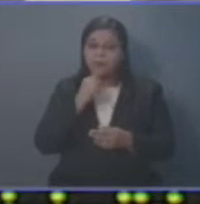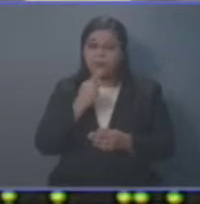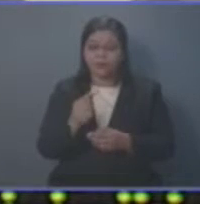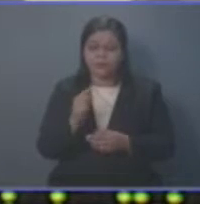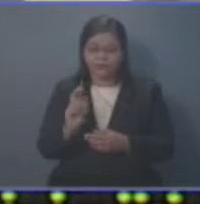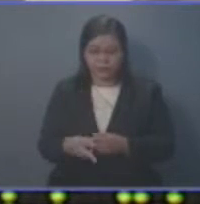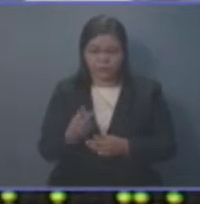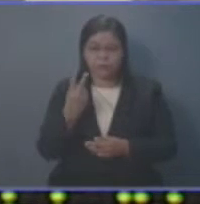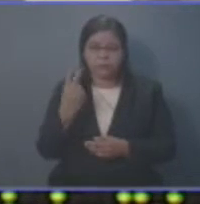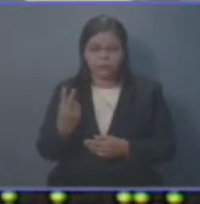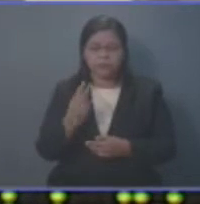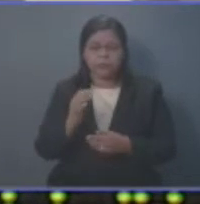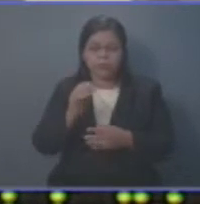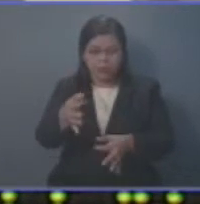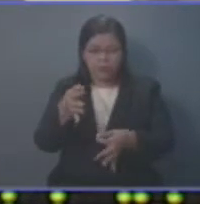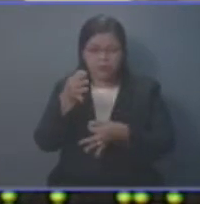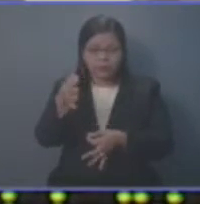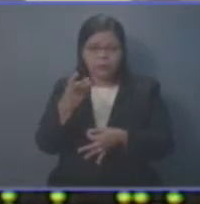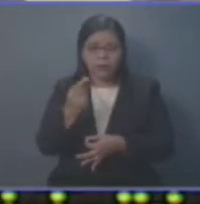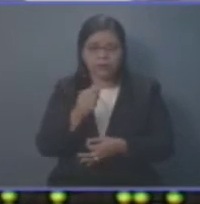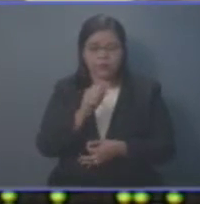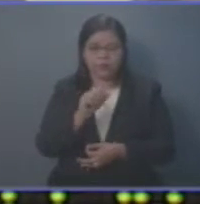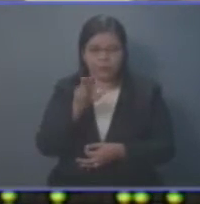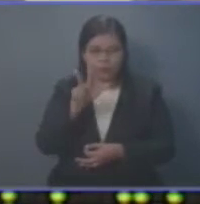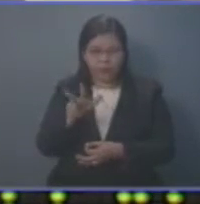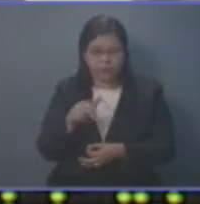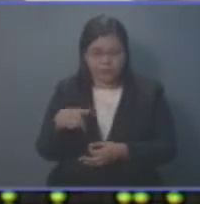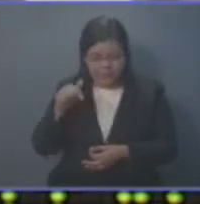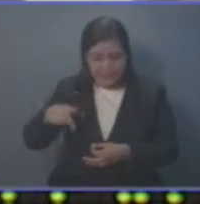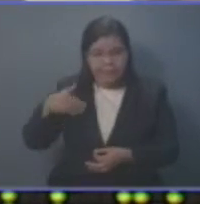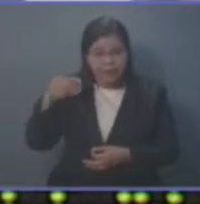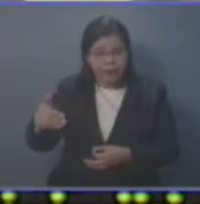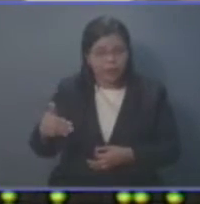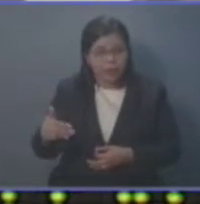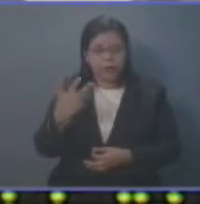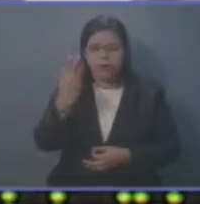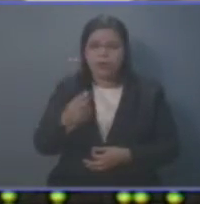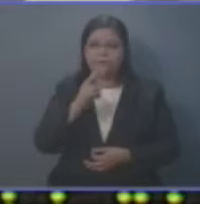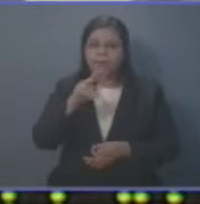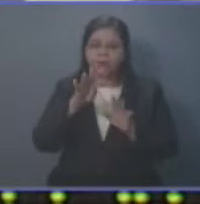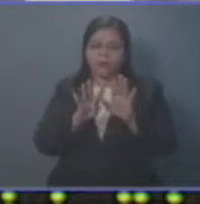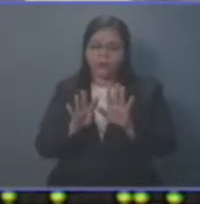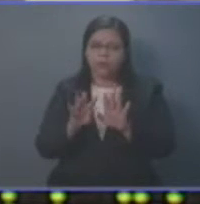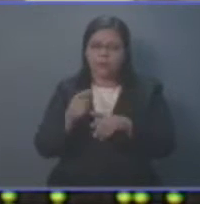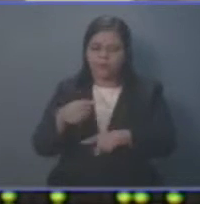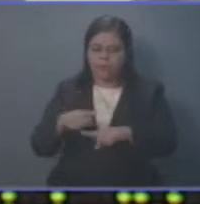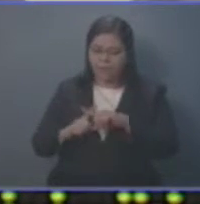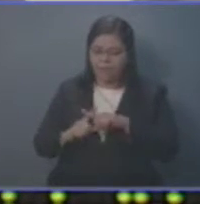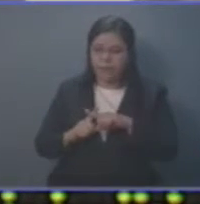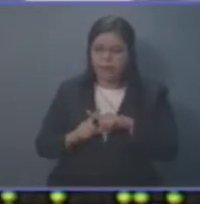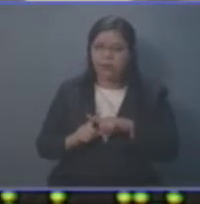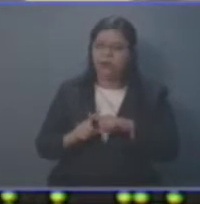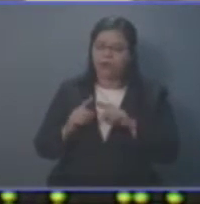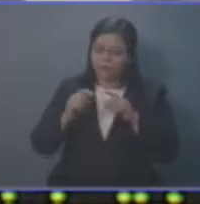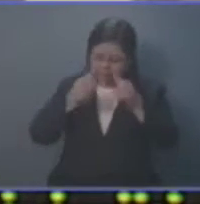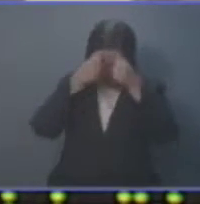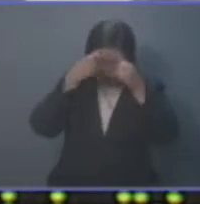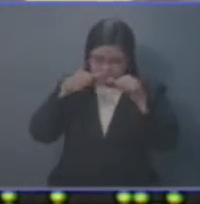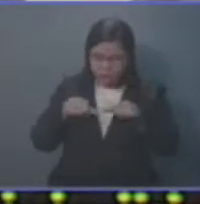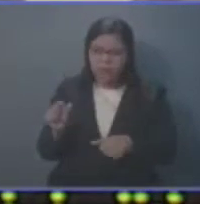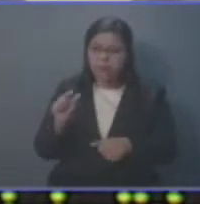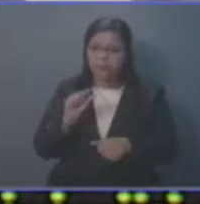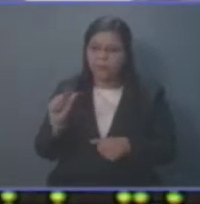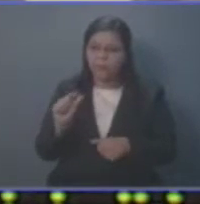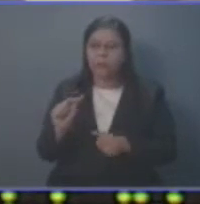punto 2 del acta número 03-2019 de fecha 29 de abril de 2019 acordó autorizar